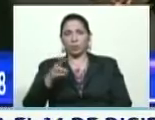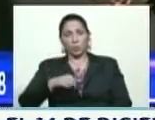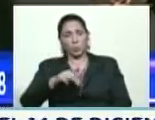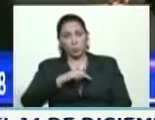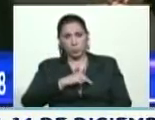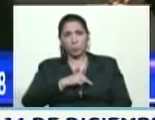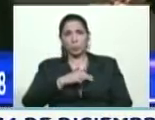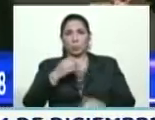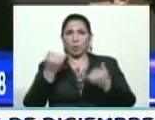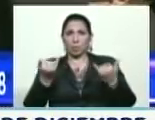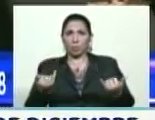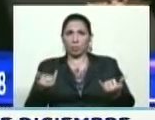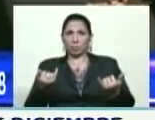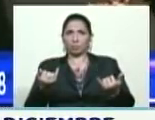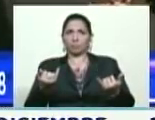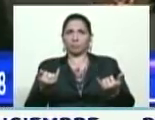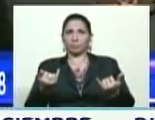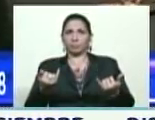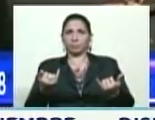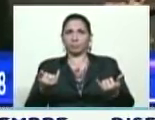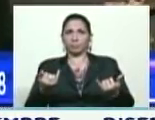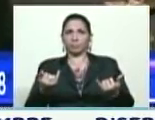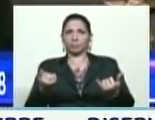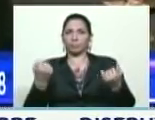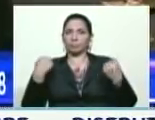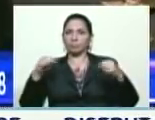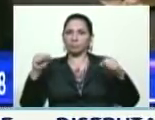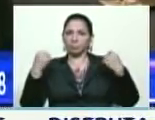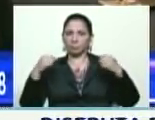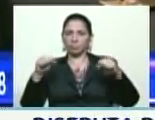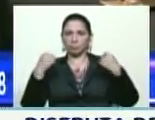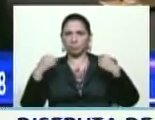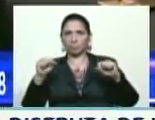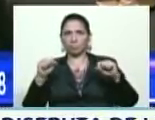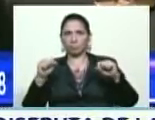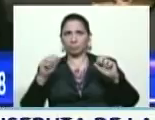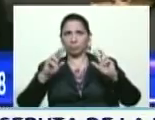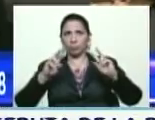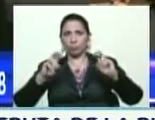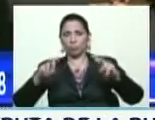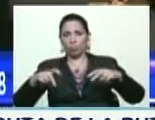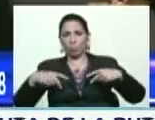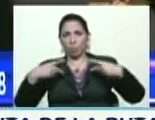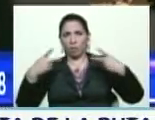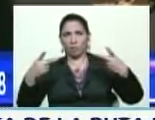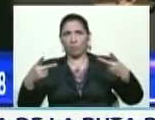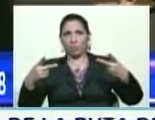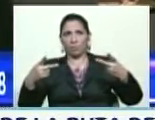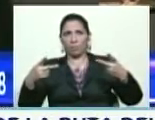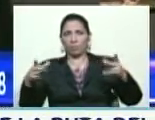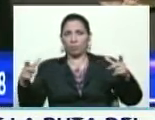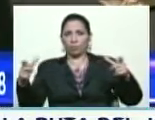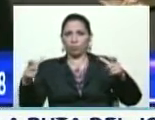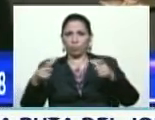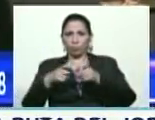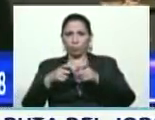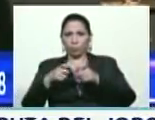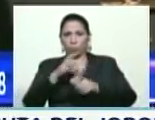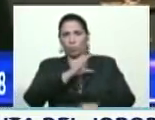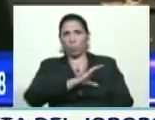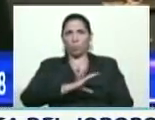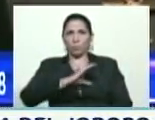nosotros ahora estamos preparando una nueva reunión de la